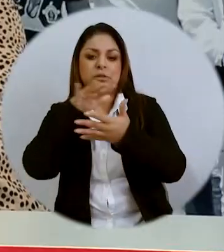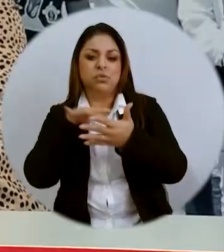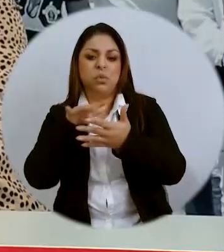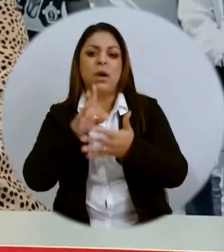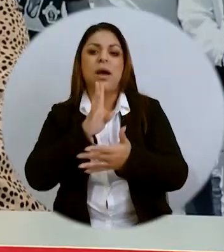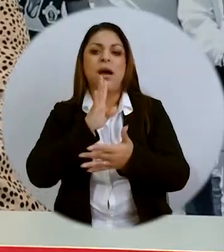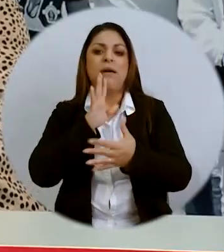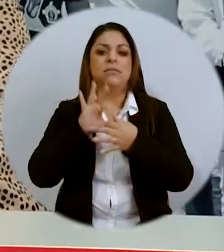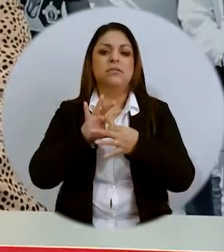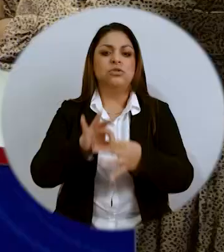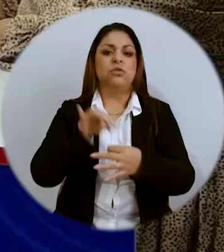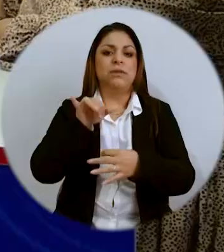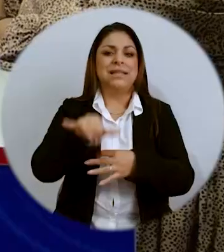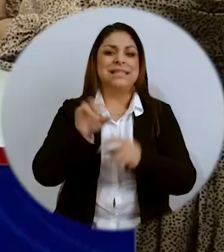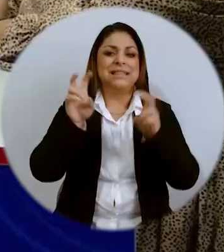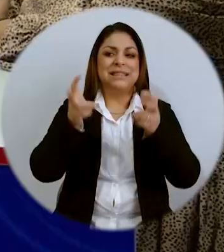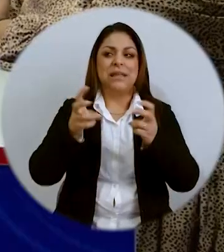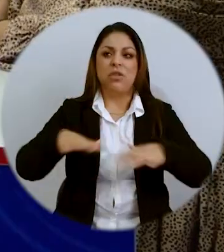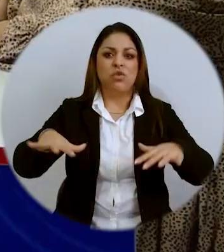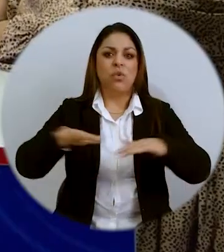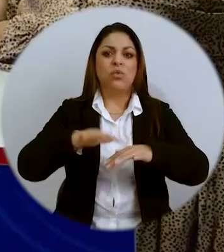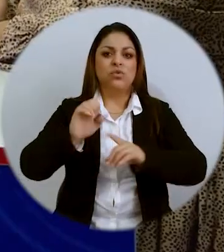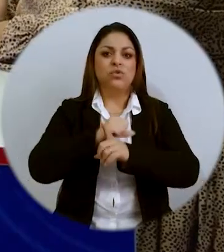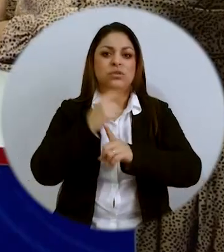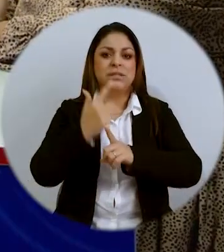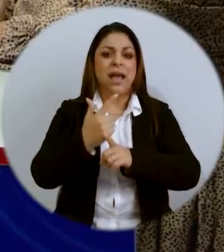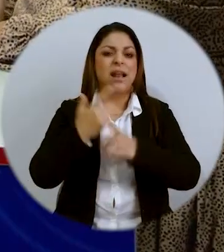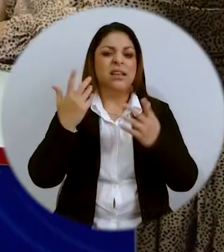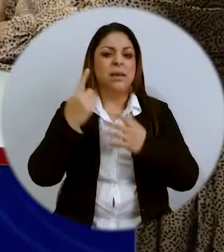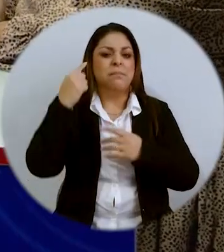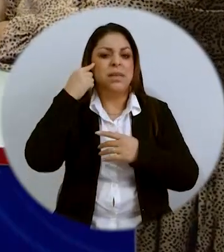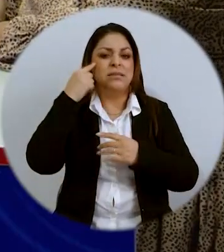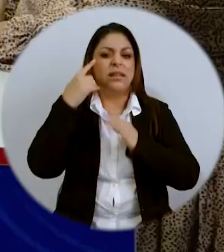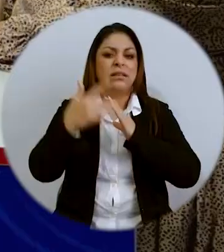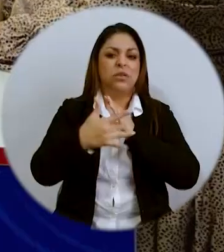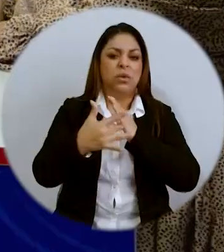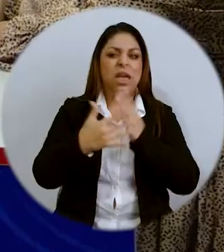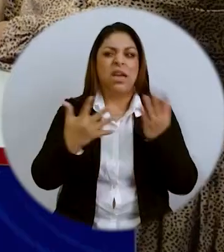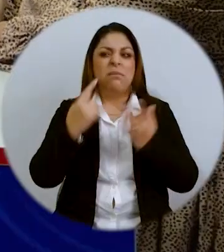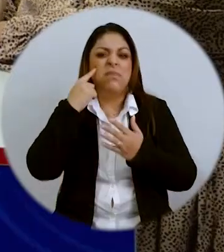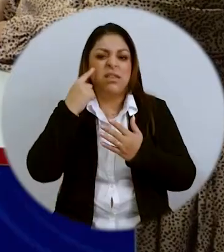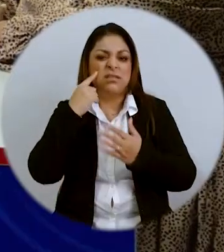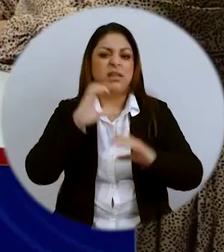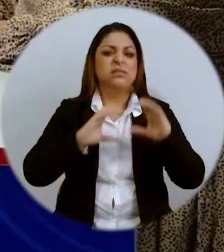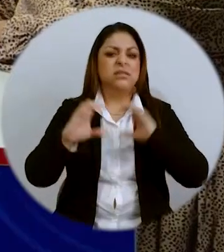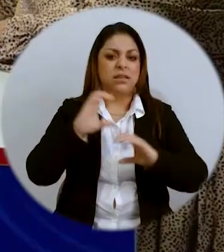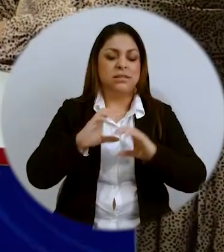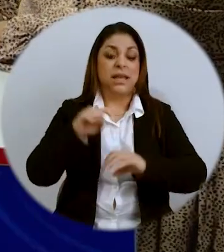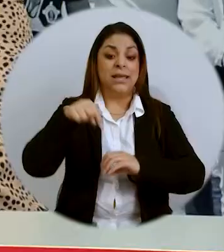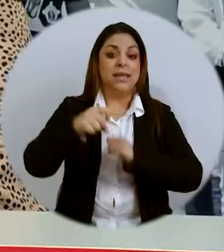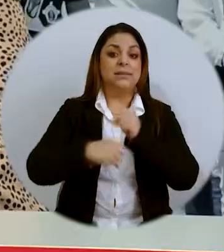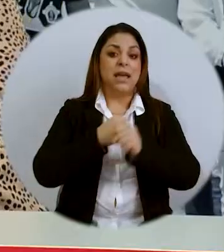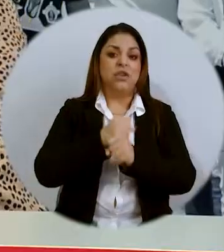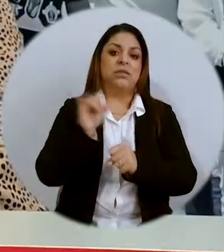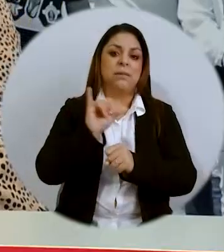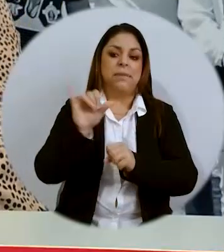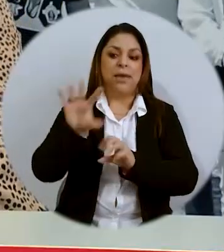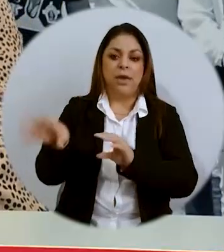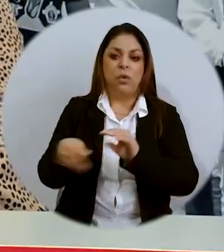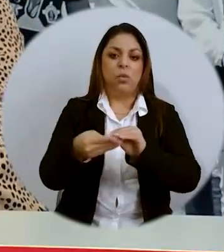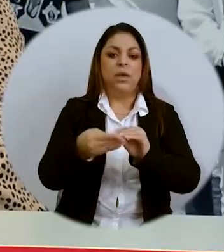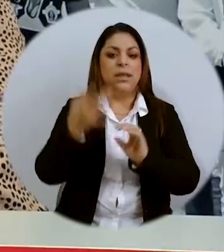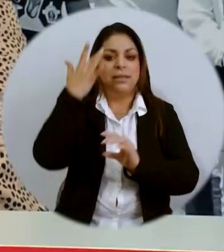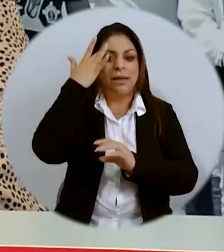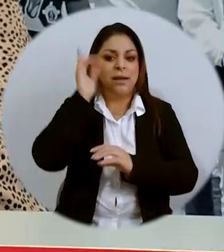hablamos sobre esta construcción social, ¿verdad? Del concepto de tecnología, de ciencia, y este año también incluimos